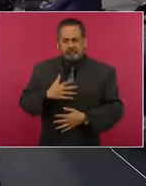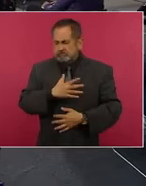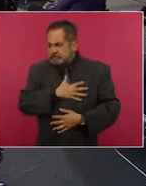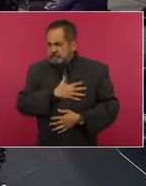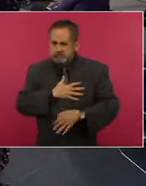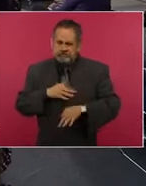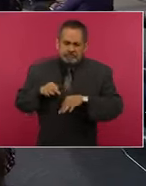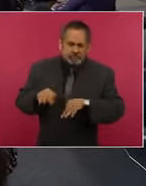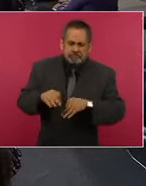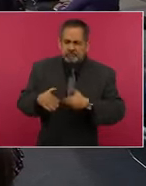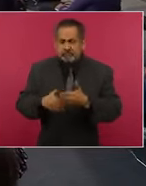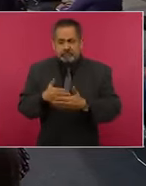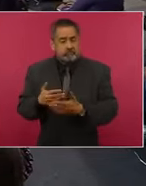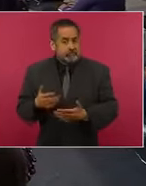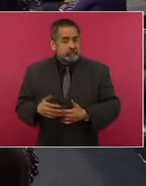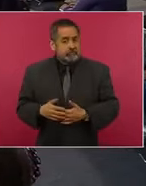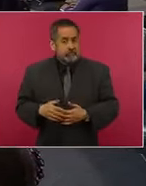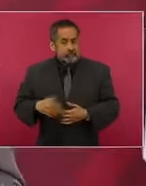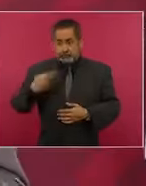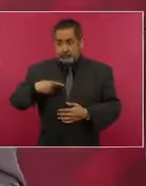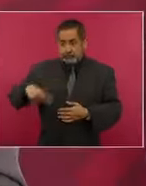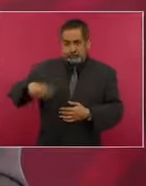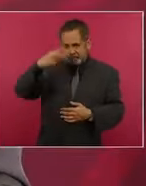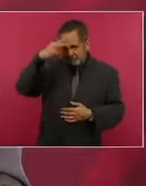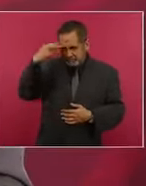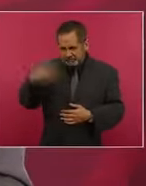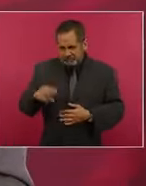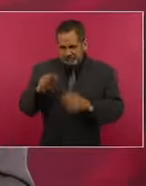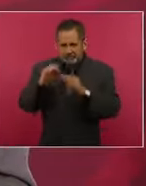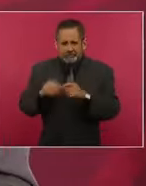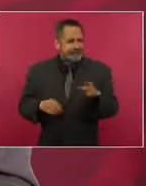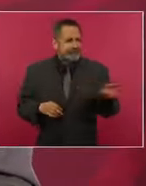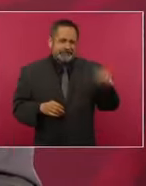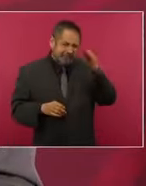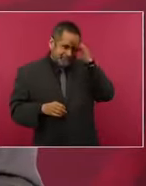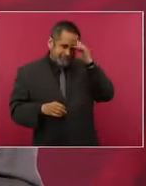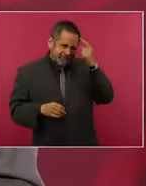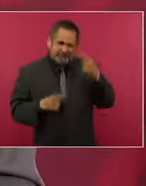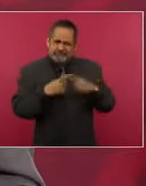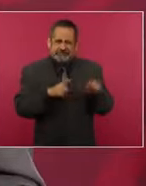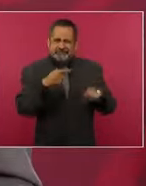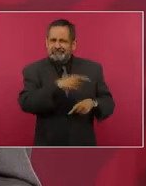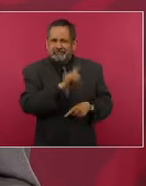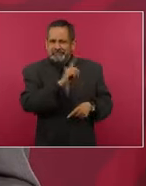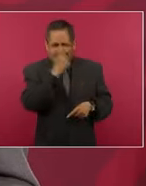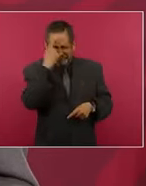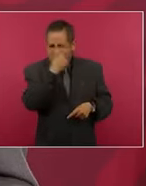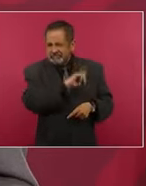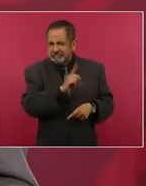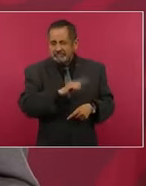mexicano. Mexicano contrario a lo que piensan los conservadores, ¿no?